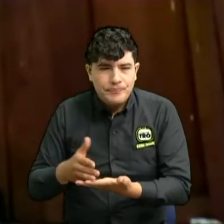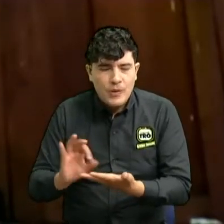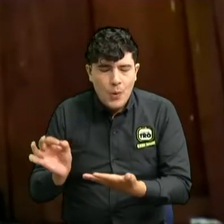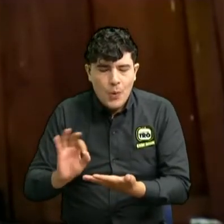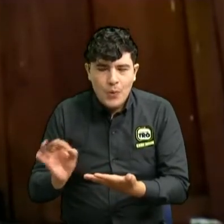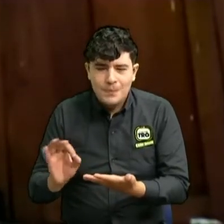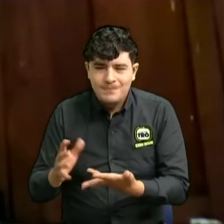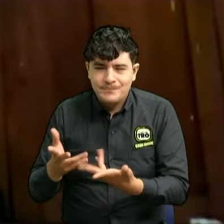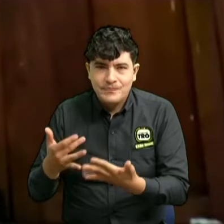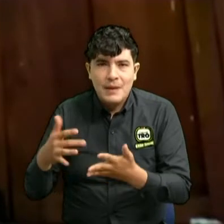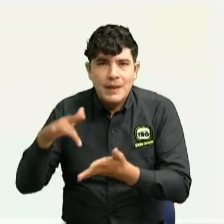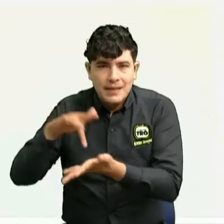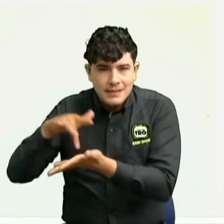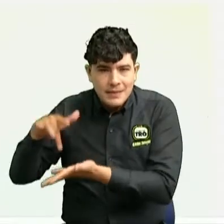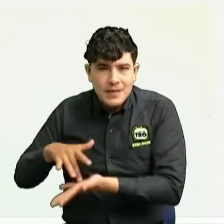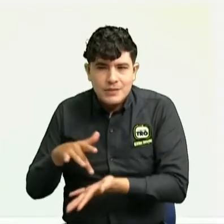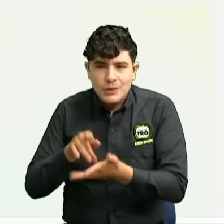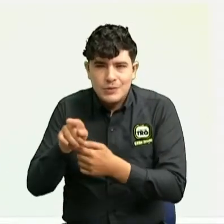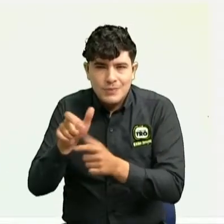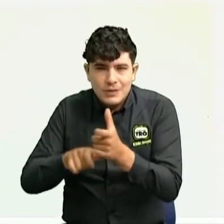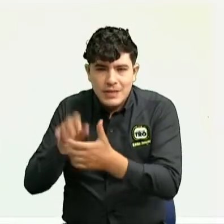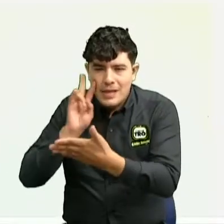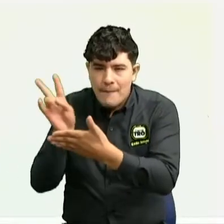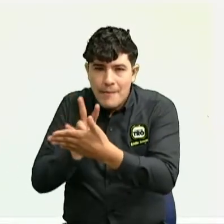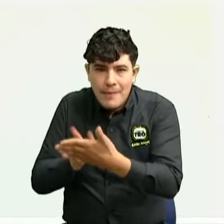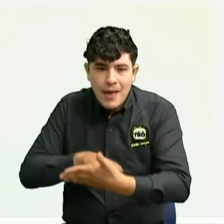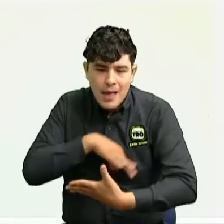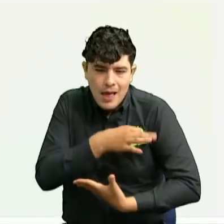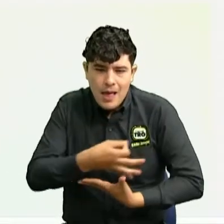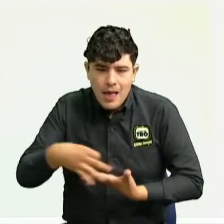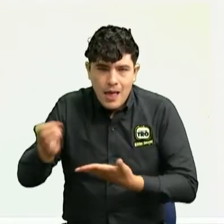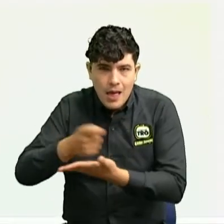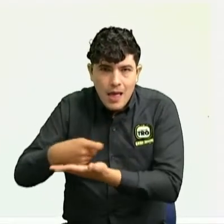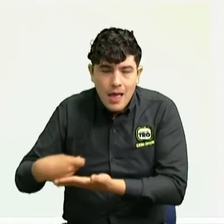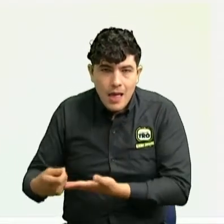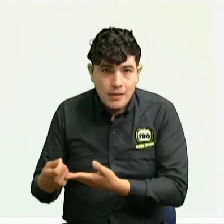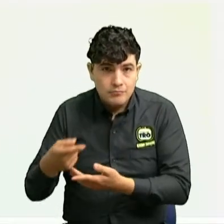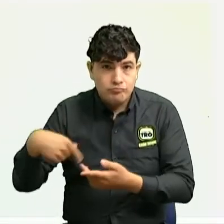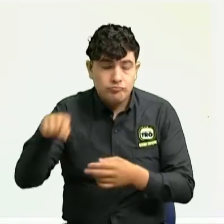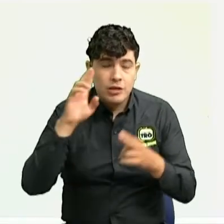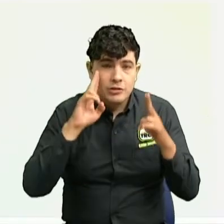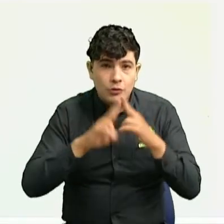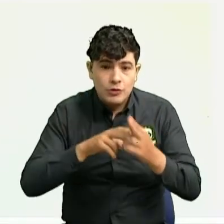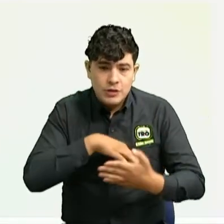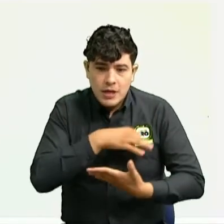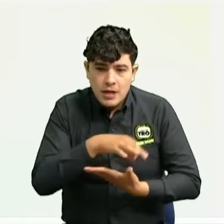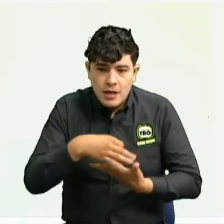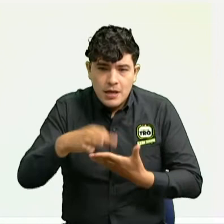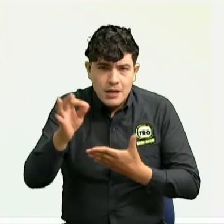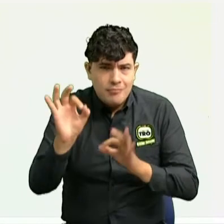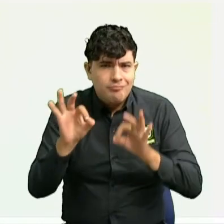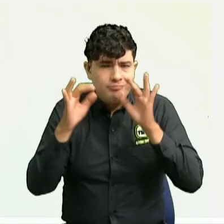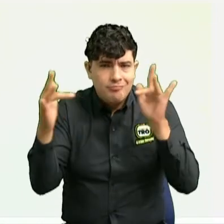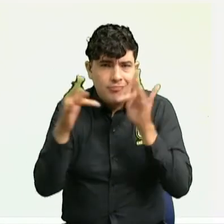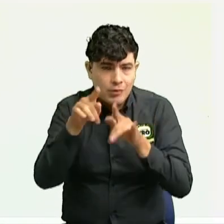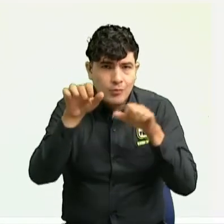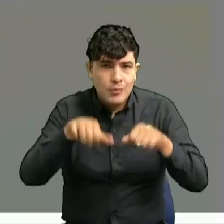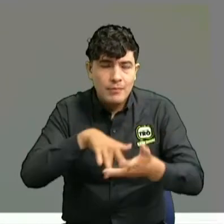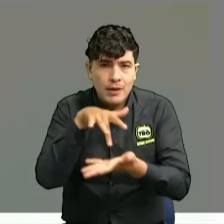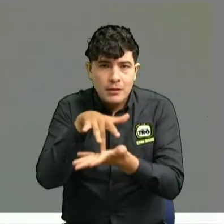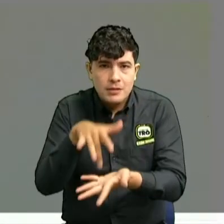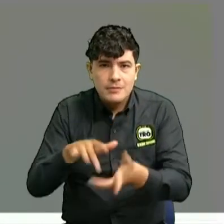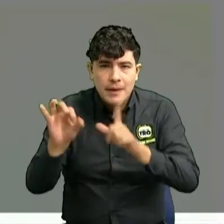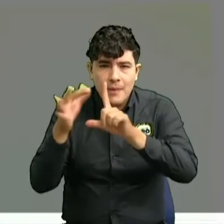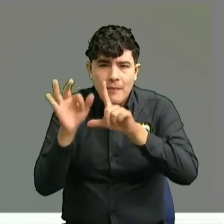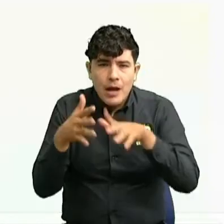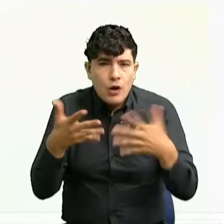de sus escritos y darlos a conocer. Acercarnos a aprender de la poesía nunca estuvo tan cerca. Participa de manera virtual